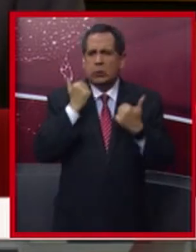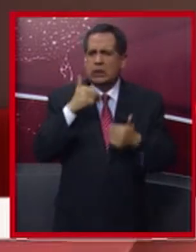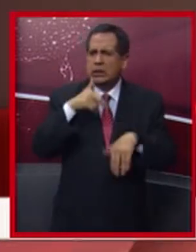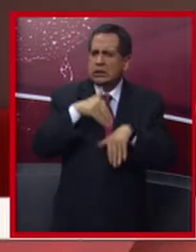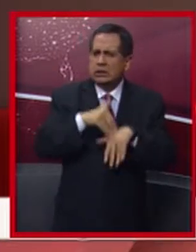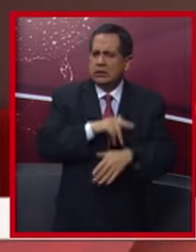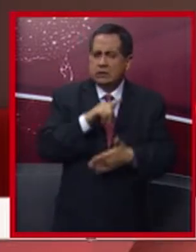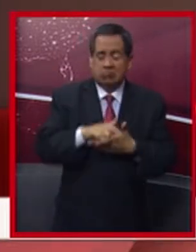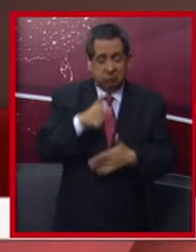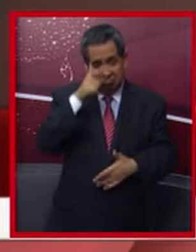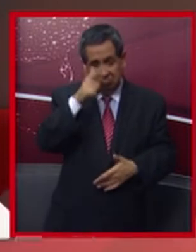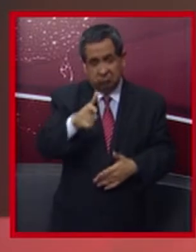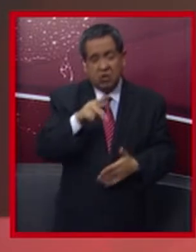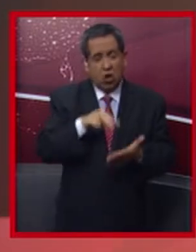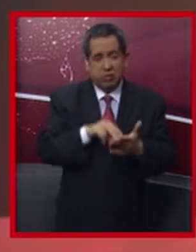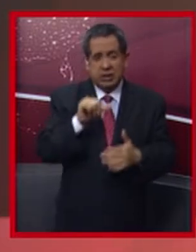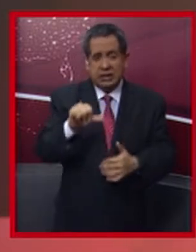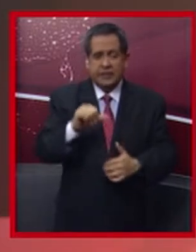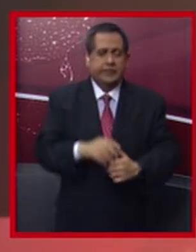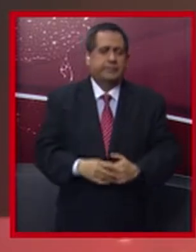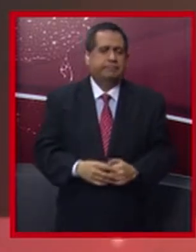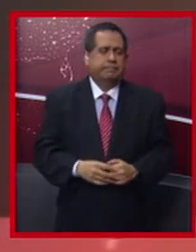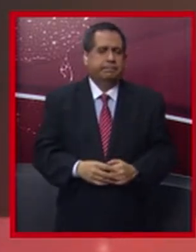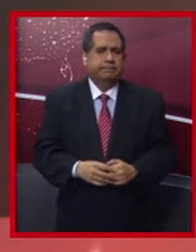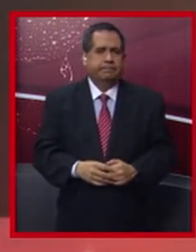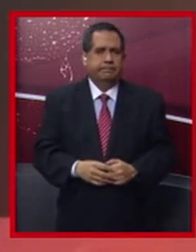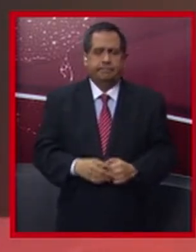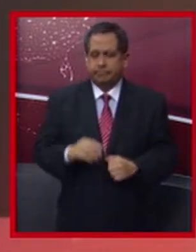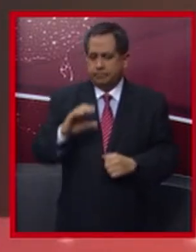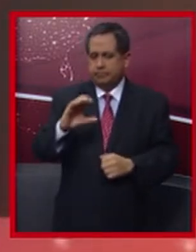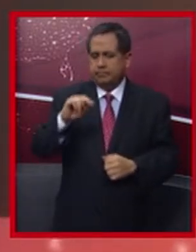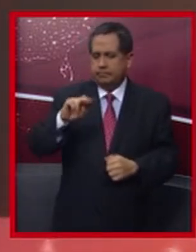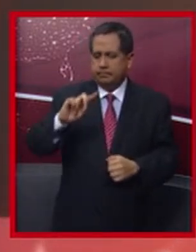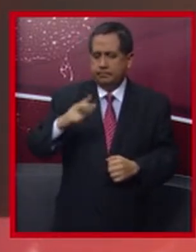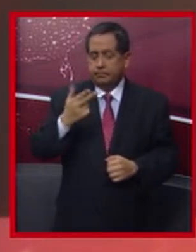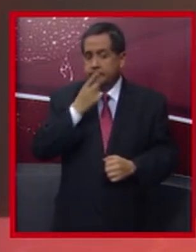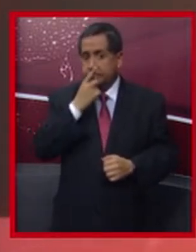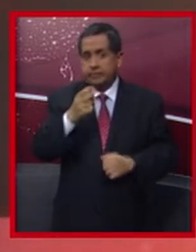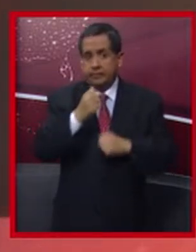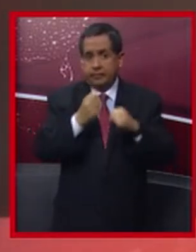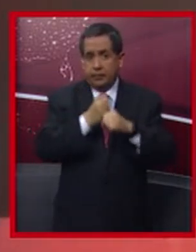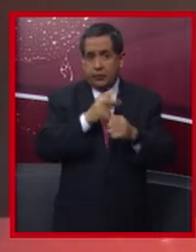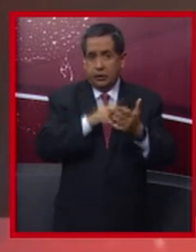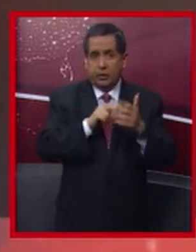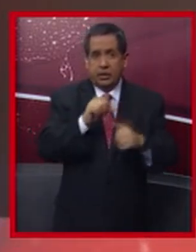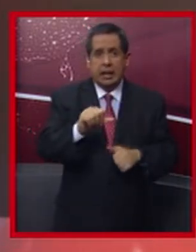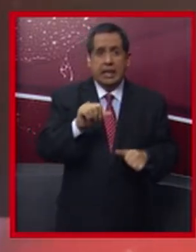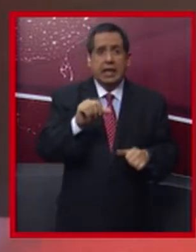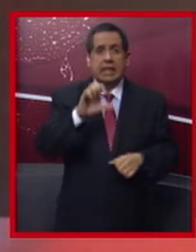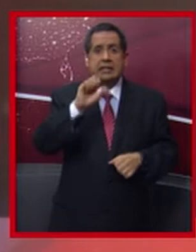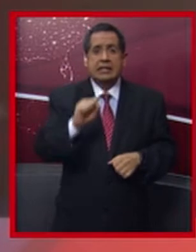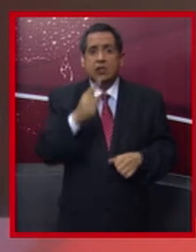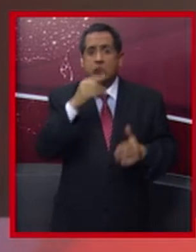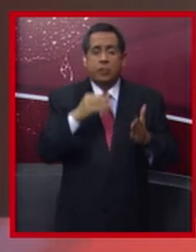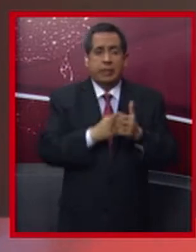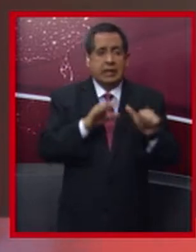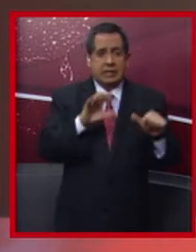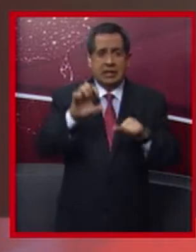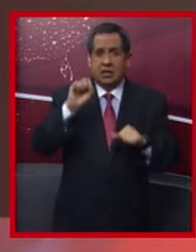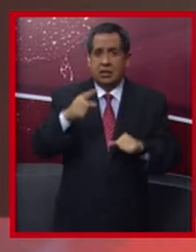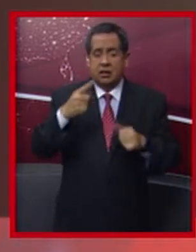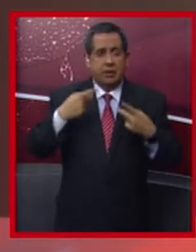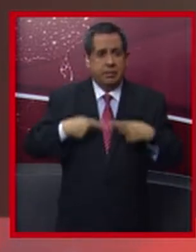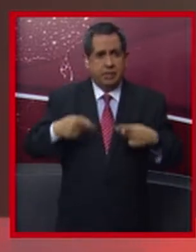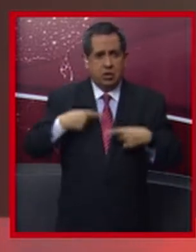normas. El informe de la Comisión Nacional de los Derechos Humanos indica que en 2016, un total de